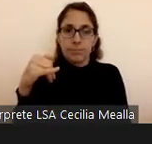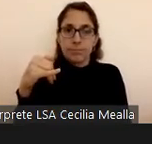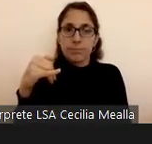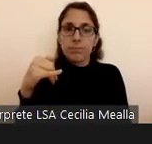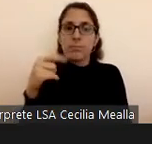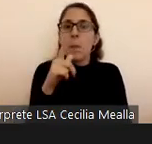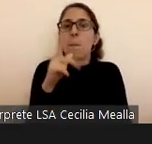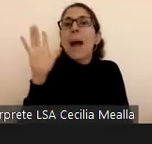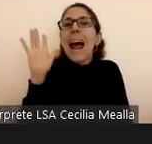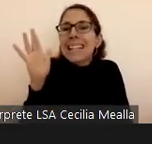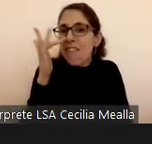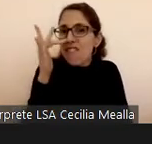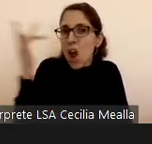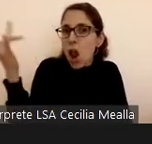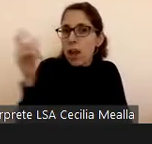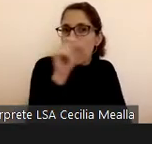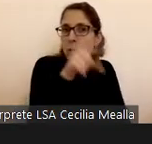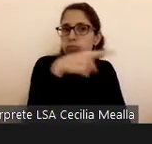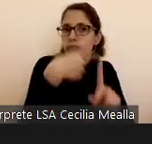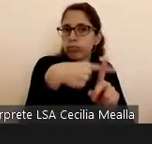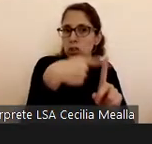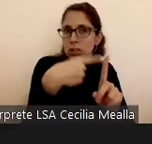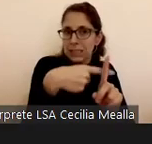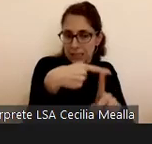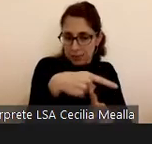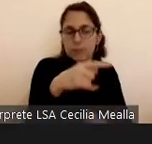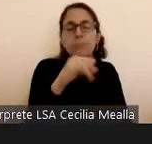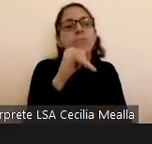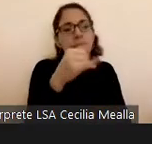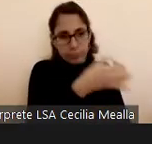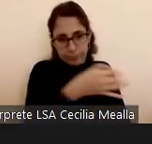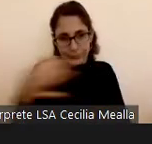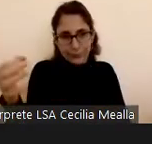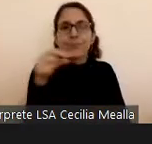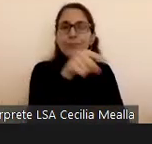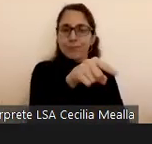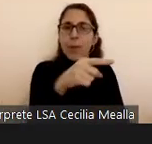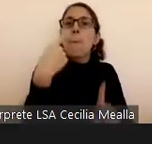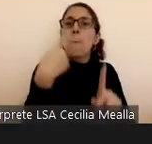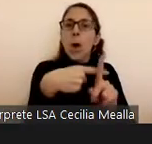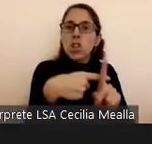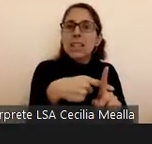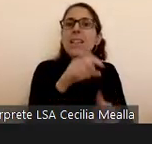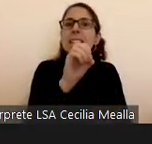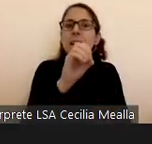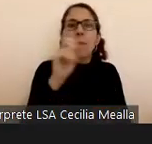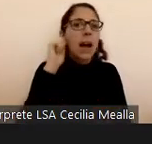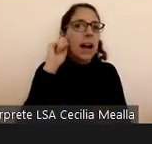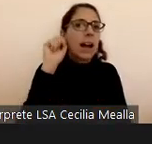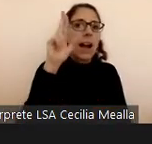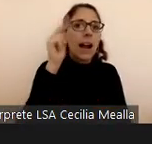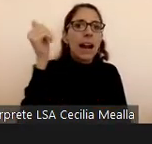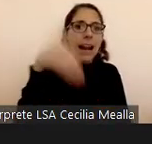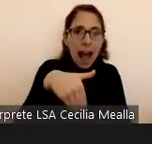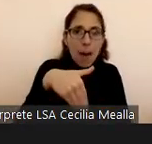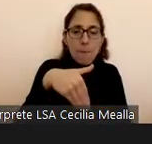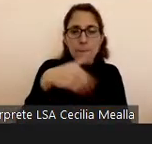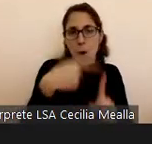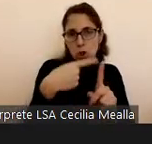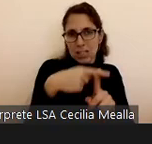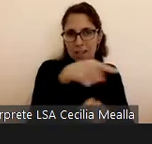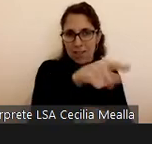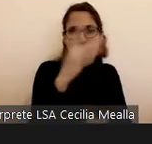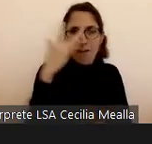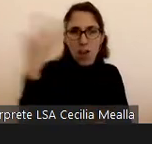positivas. Estas son las positivas, ¿sí? Entonces, acá lo que tendrían que poner, ya lo